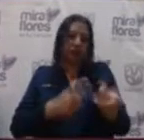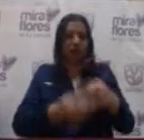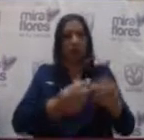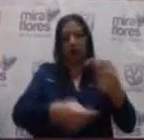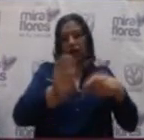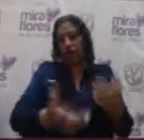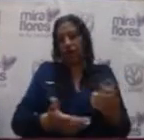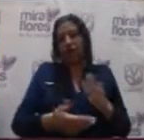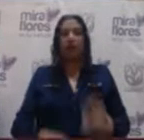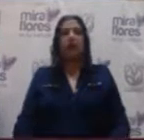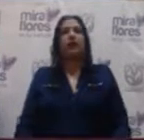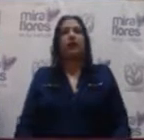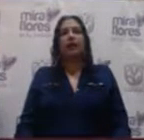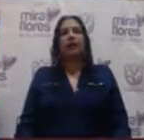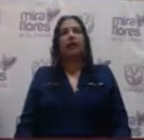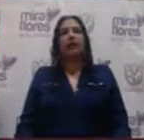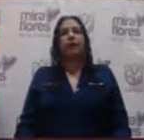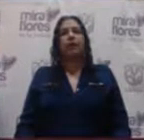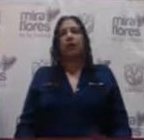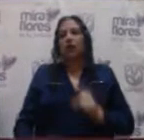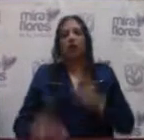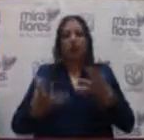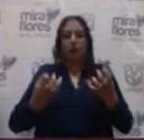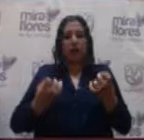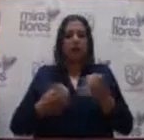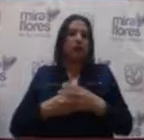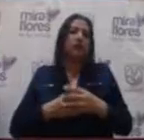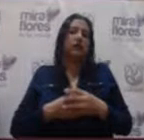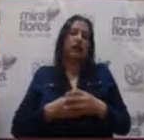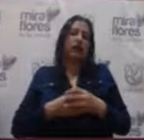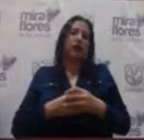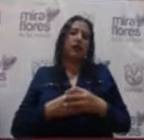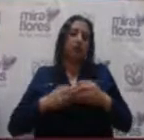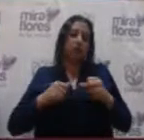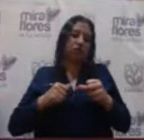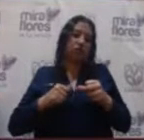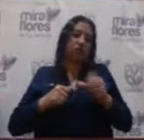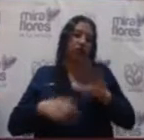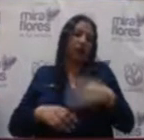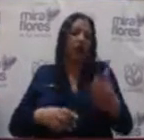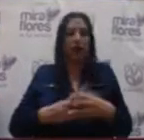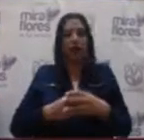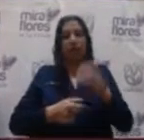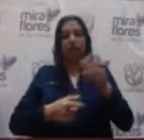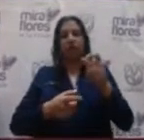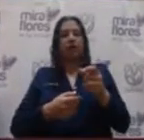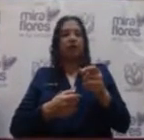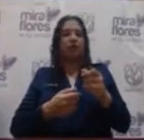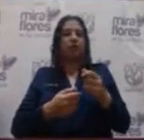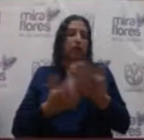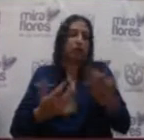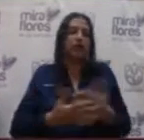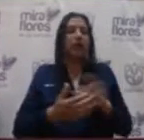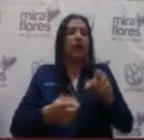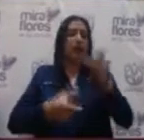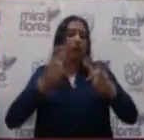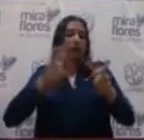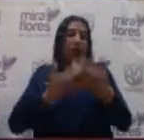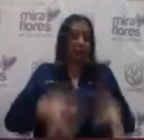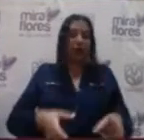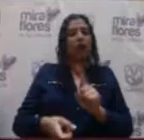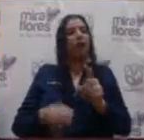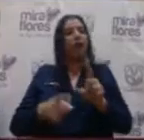zona. Lo menos que queremos nosotros es que hayan situaciones donde la gente pierda, pero tampoco queremos, y mucho menos queremos,